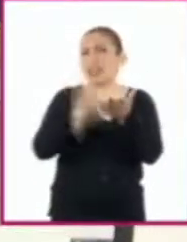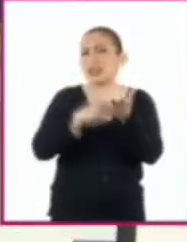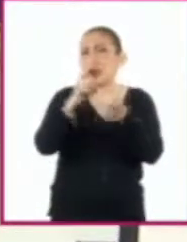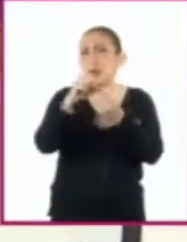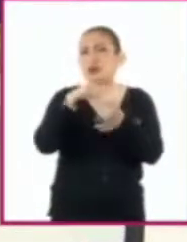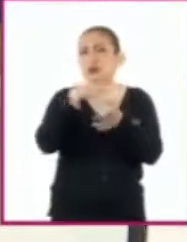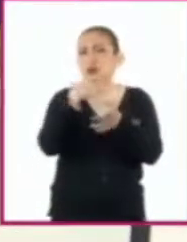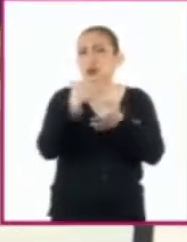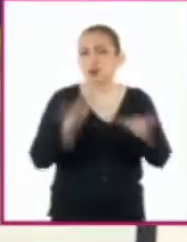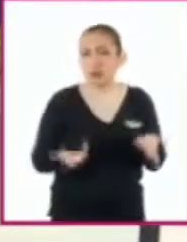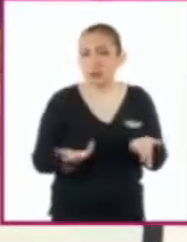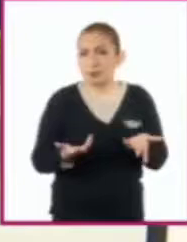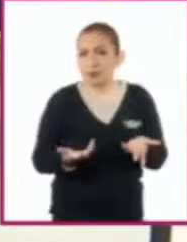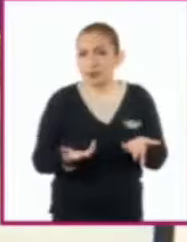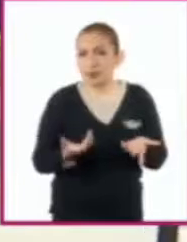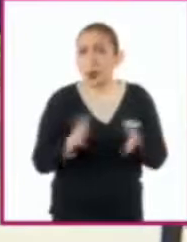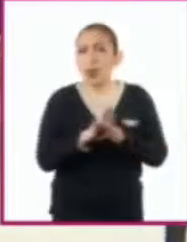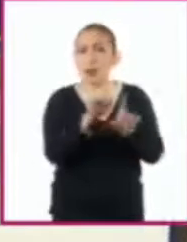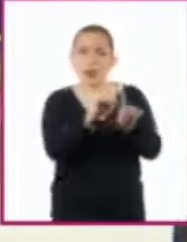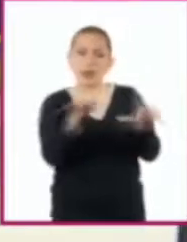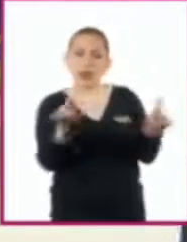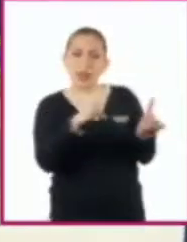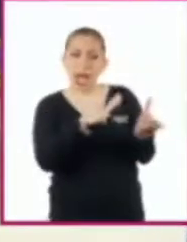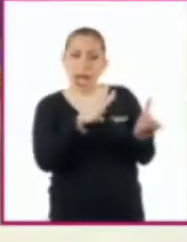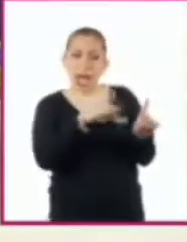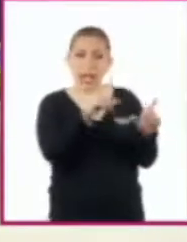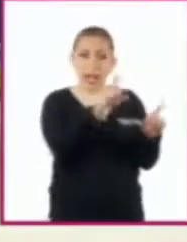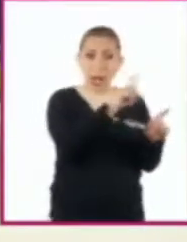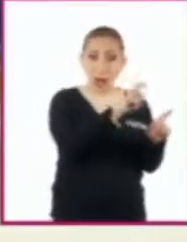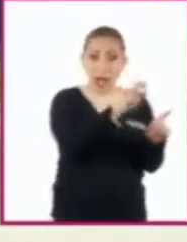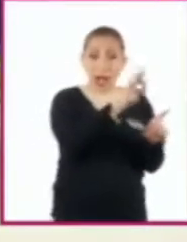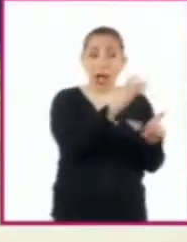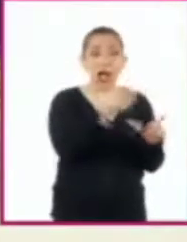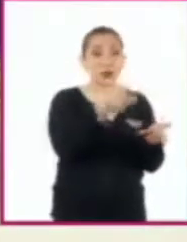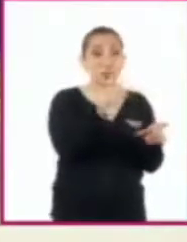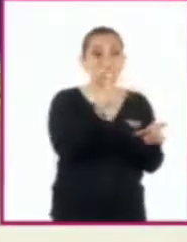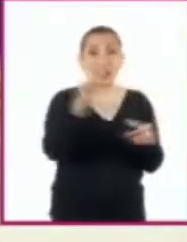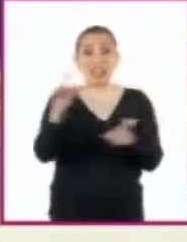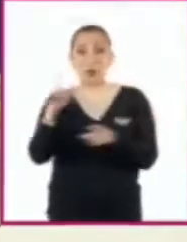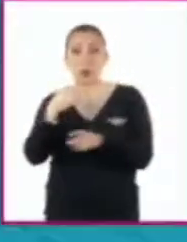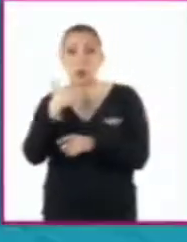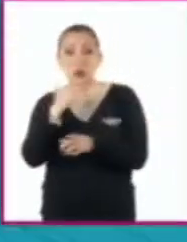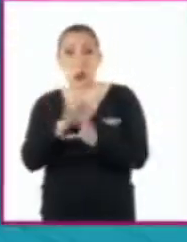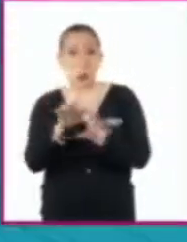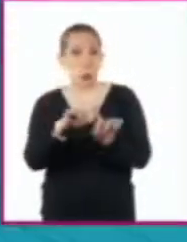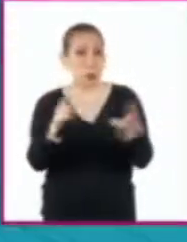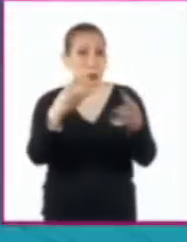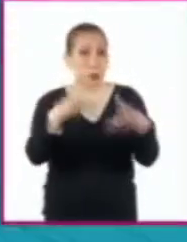aguas residuales? ¿Qué diferencias existen entre el agua potable y el agua residual?